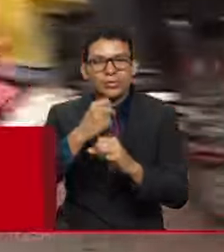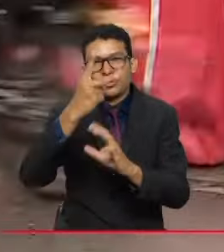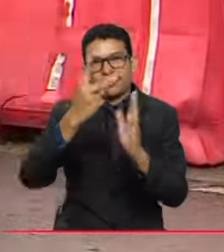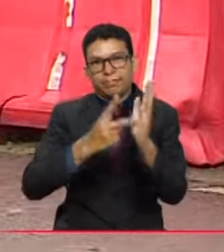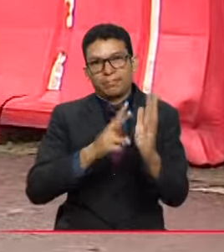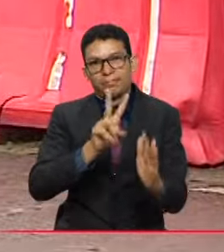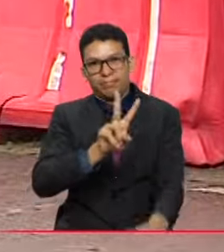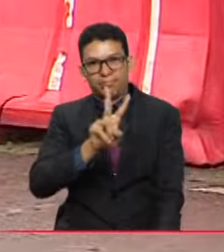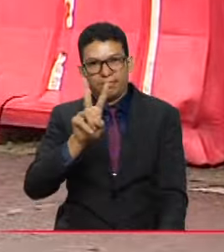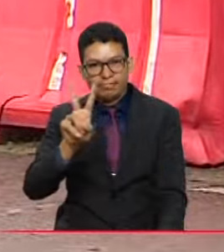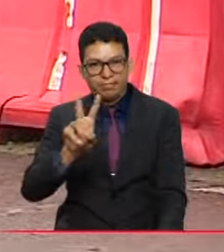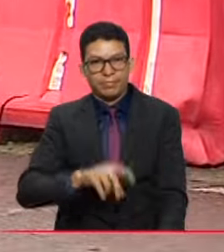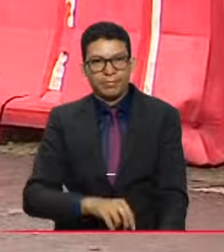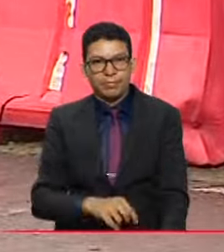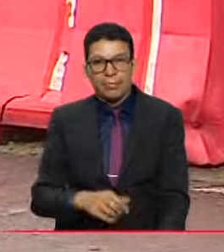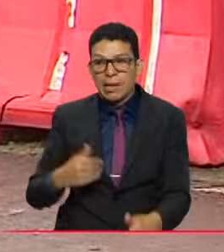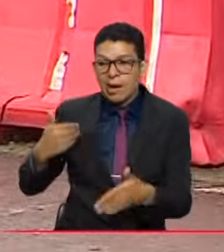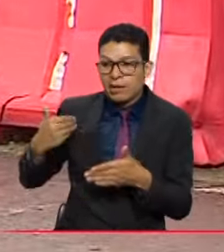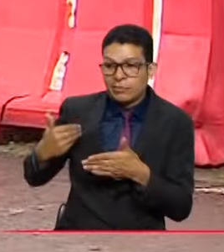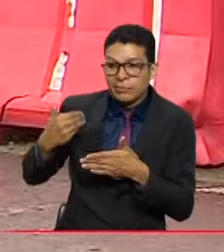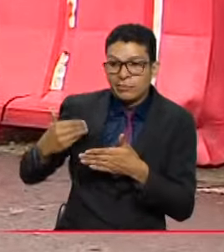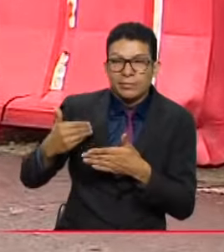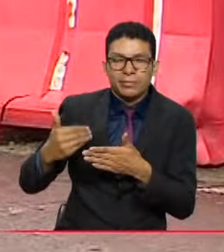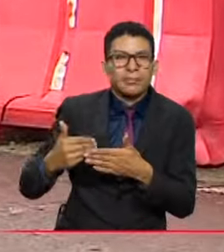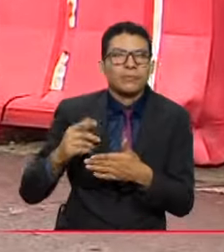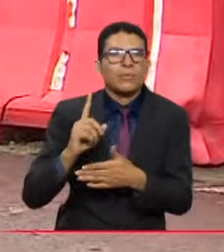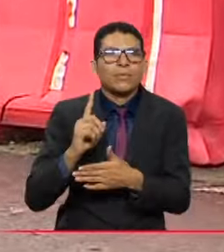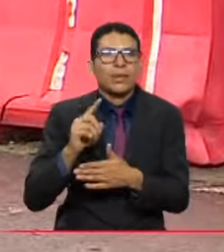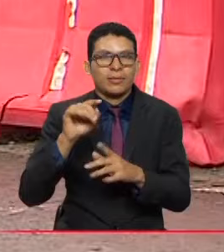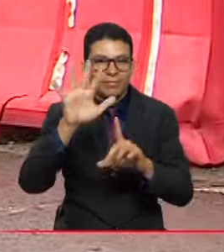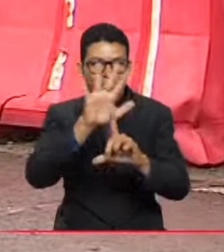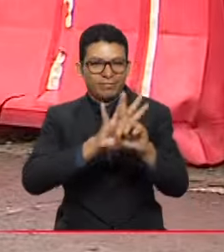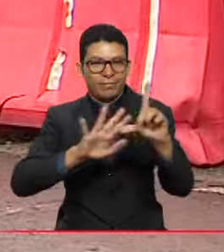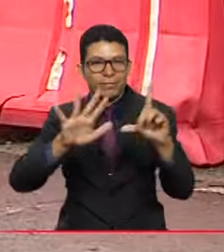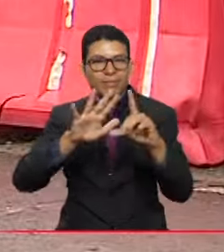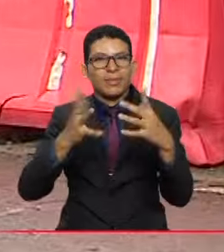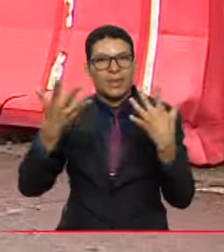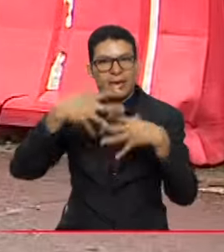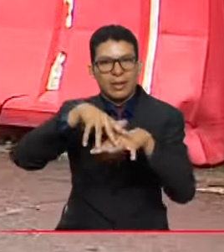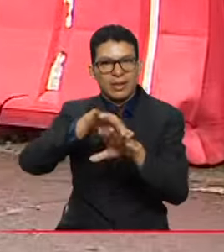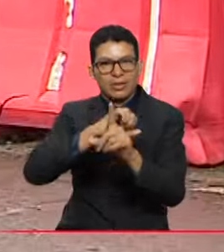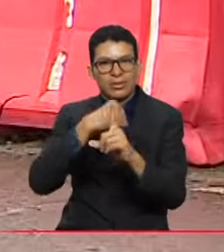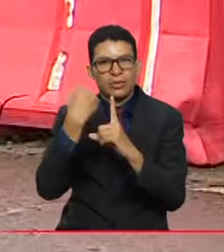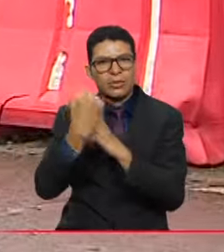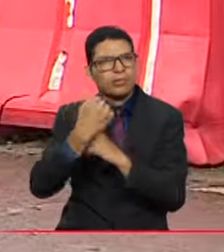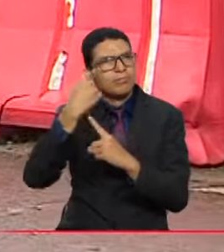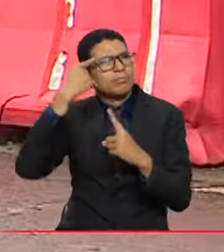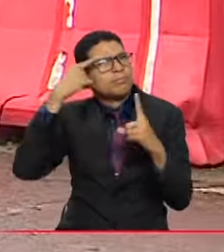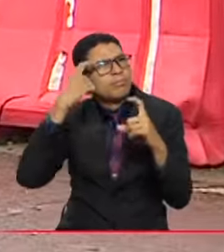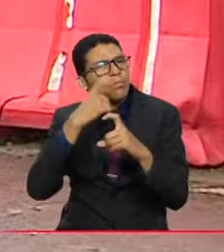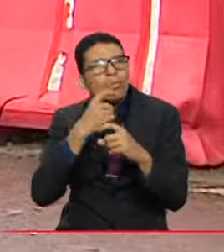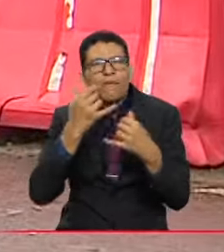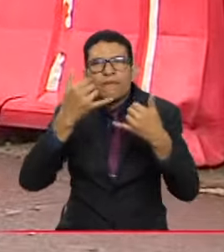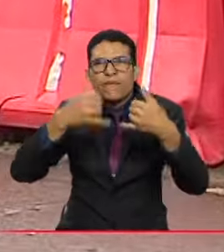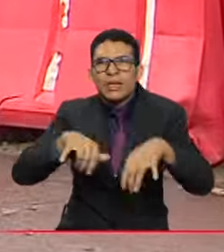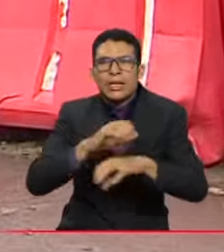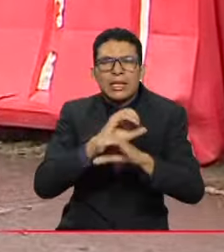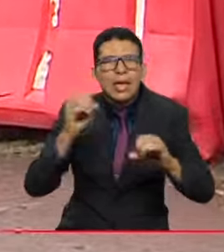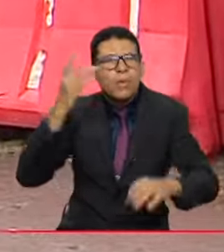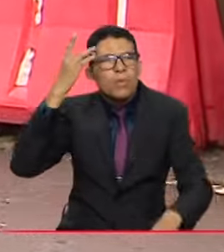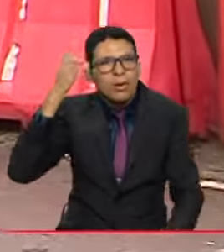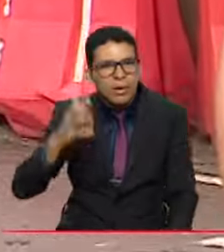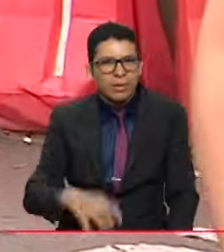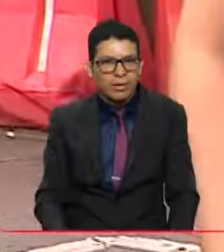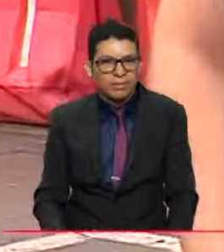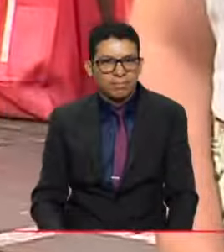2022. En los últimos días se hizo viral un video en alguna de las redes sociales cuestionando el por qué no se ha terminado. Y justamente nos acompaña